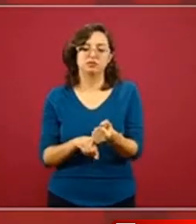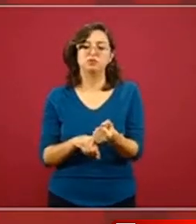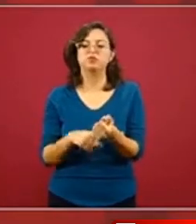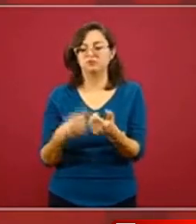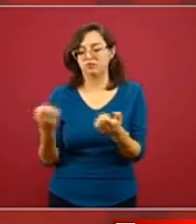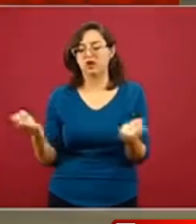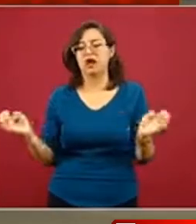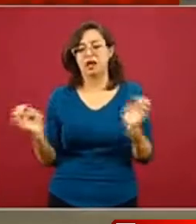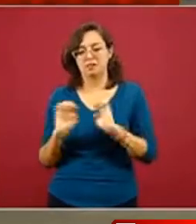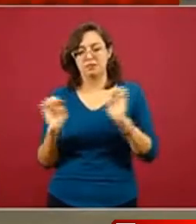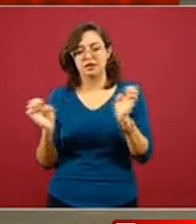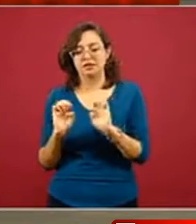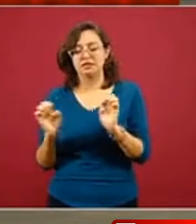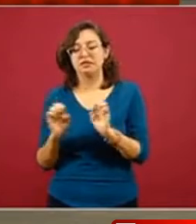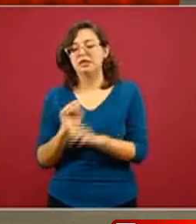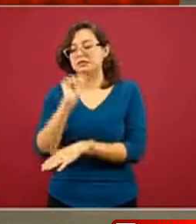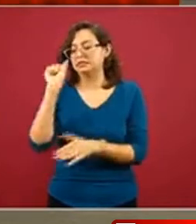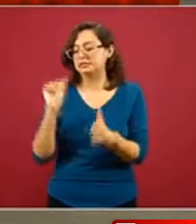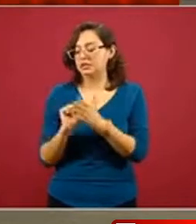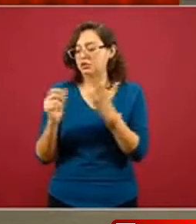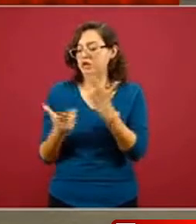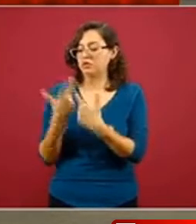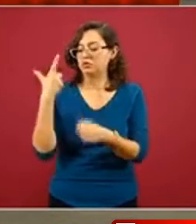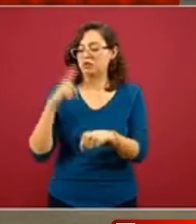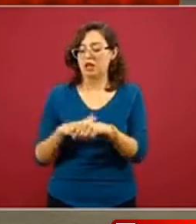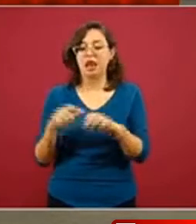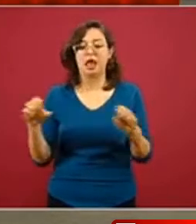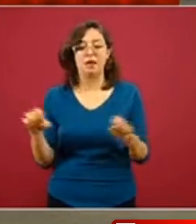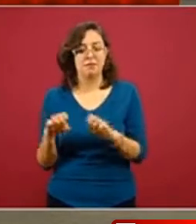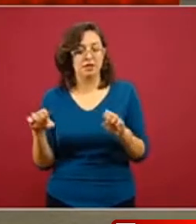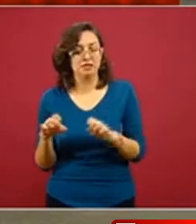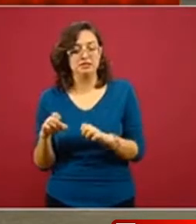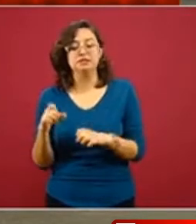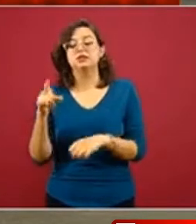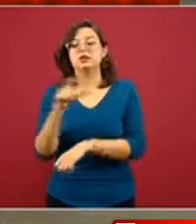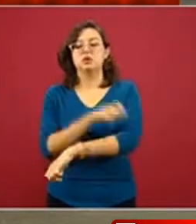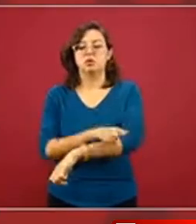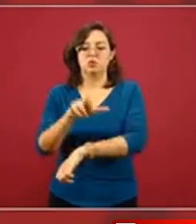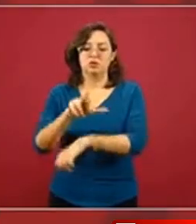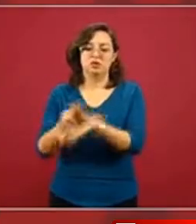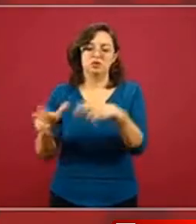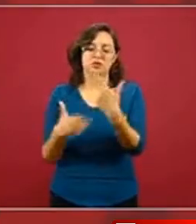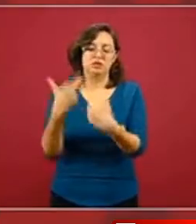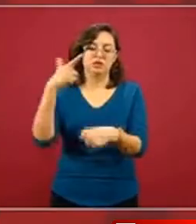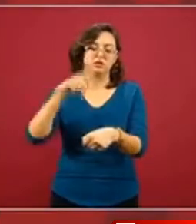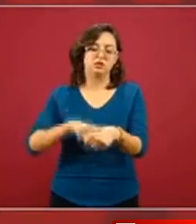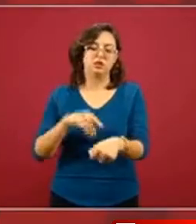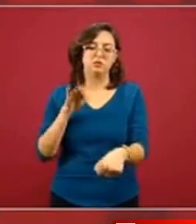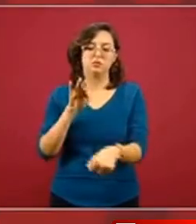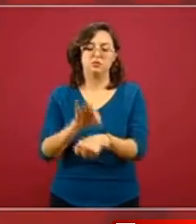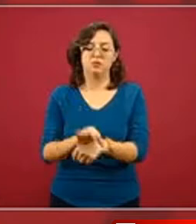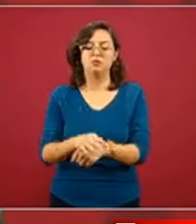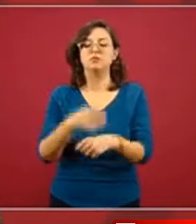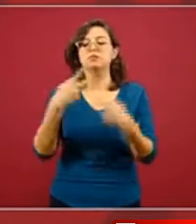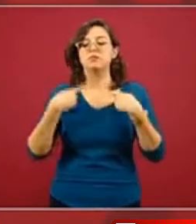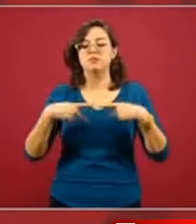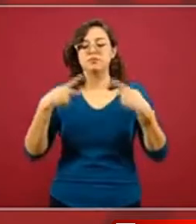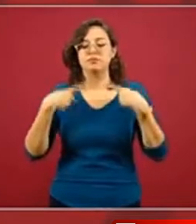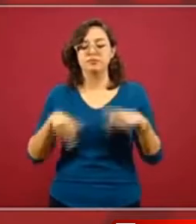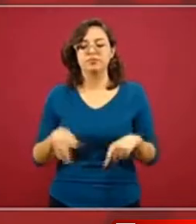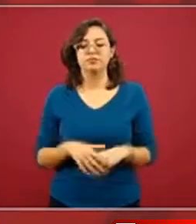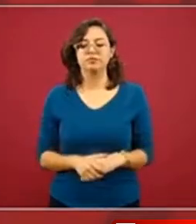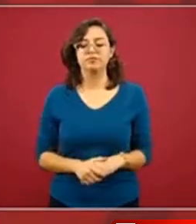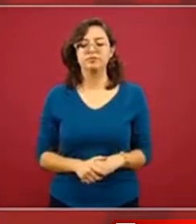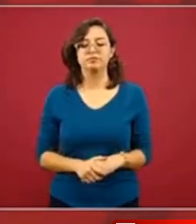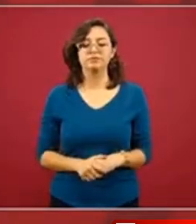Respuesta a Emergencias, el Centro Nacional de Emergencias, que coordina la Coordinación Nacional de Protección Civil. Y